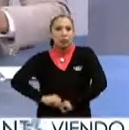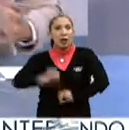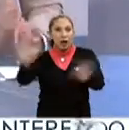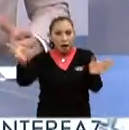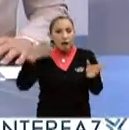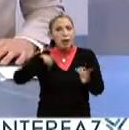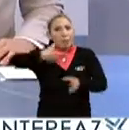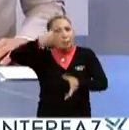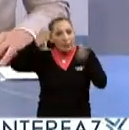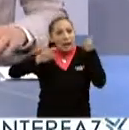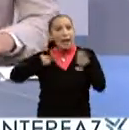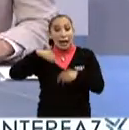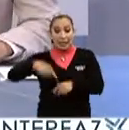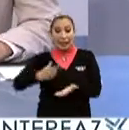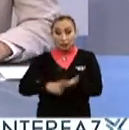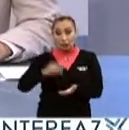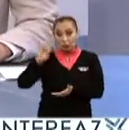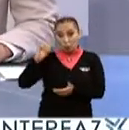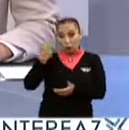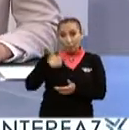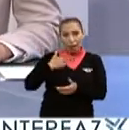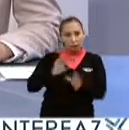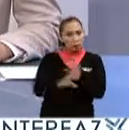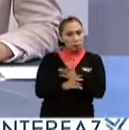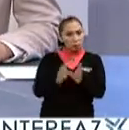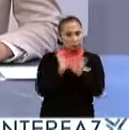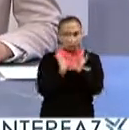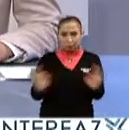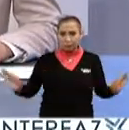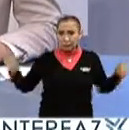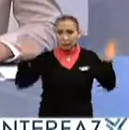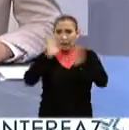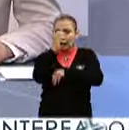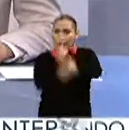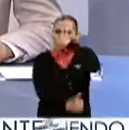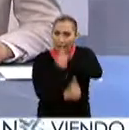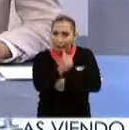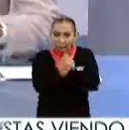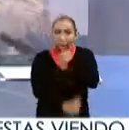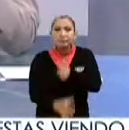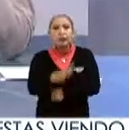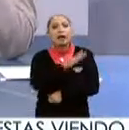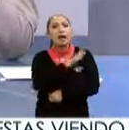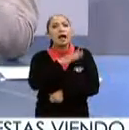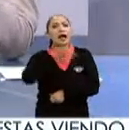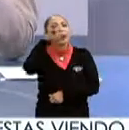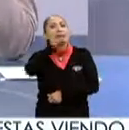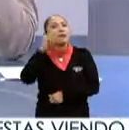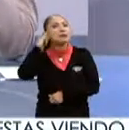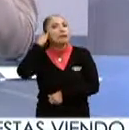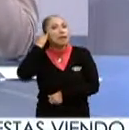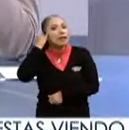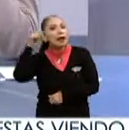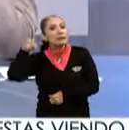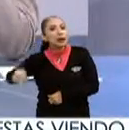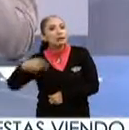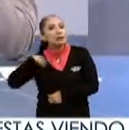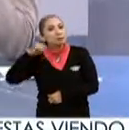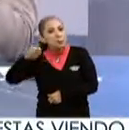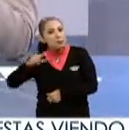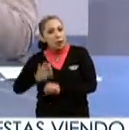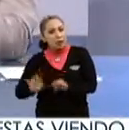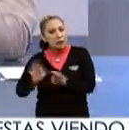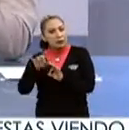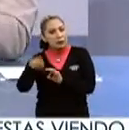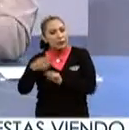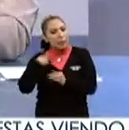supuesto, aprenderlas. En la UNAM hay casos muy relevantes de carreras incluso donde hay lenguas indígenas, donde son parte